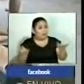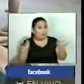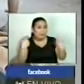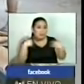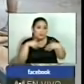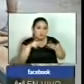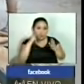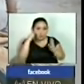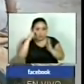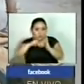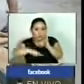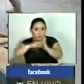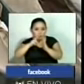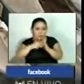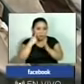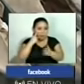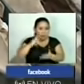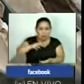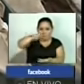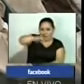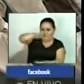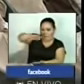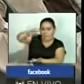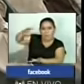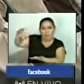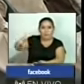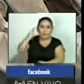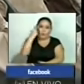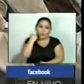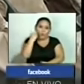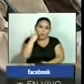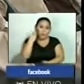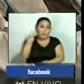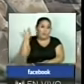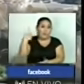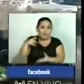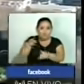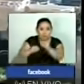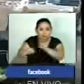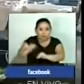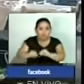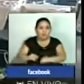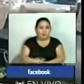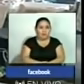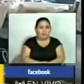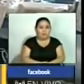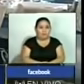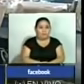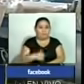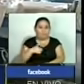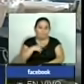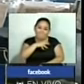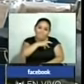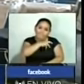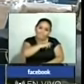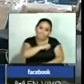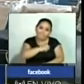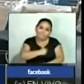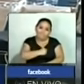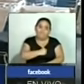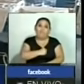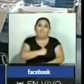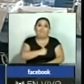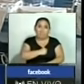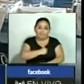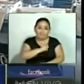quedó corroborado en estos grandes bultos de dulces artesanales que fabricaron. Con un gran dolor, ¿verdad? Toca que